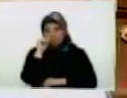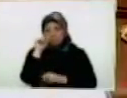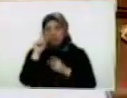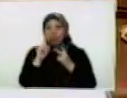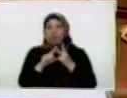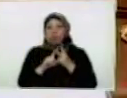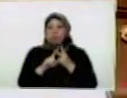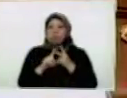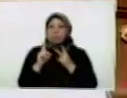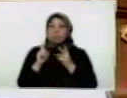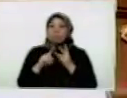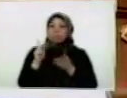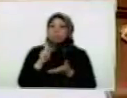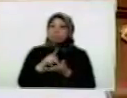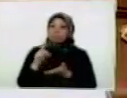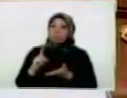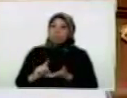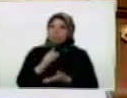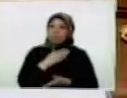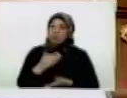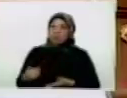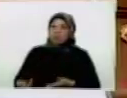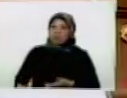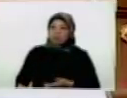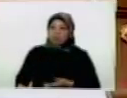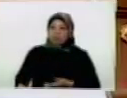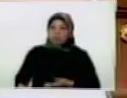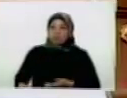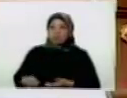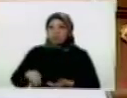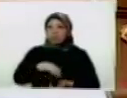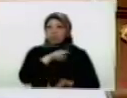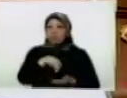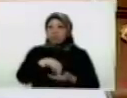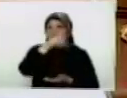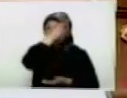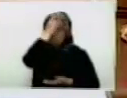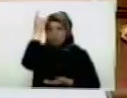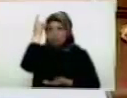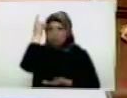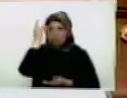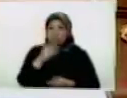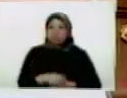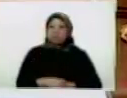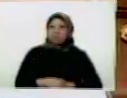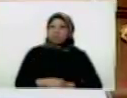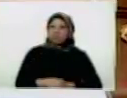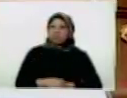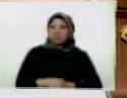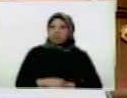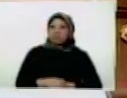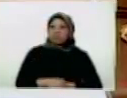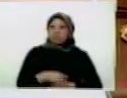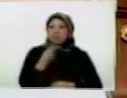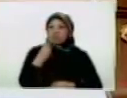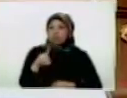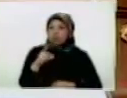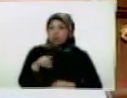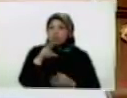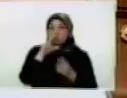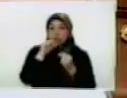Márquez, así como también el presidente de la Asamblea Nacional Constituyente, quien en su derecho de